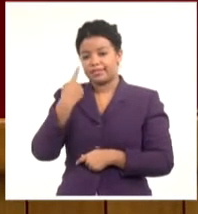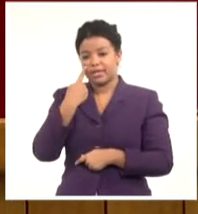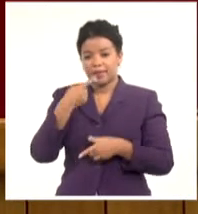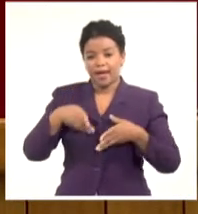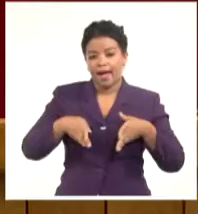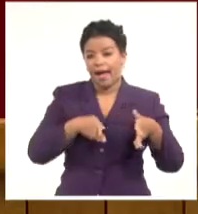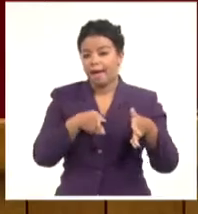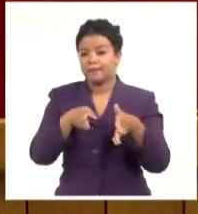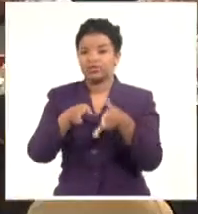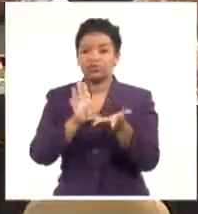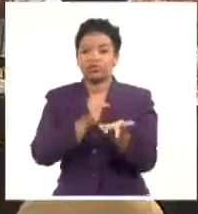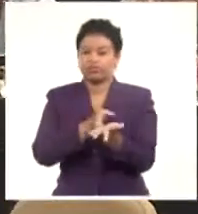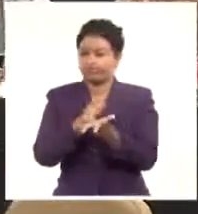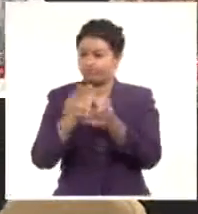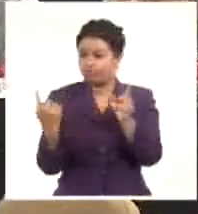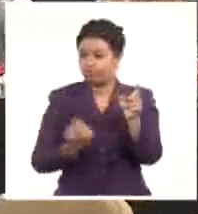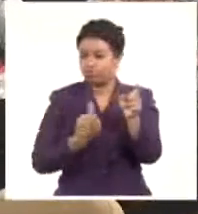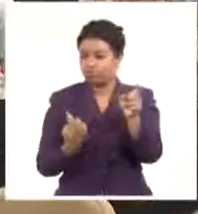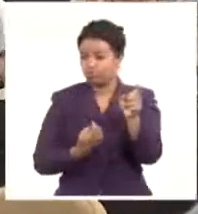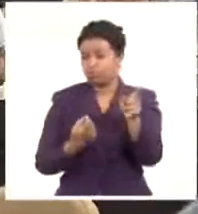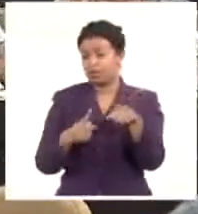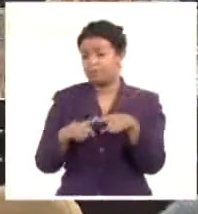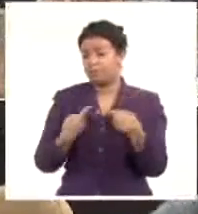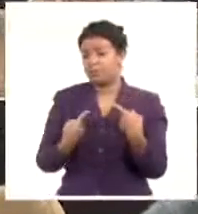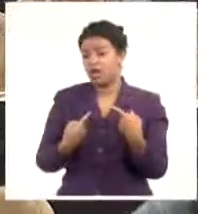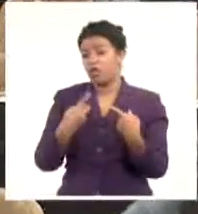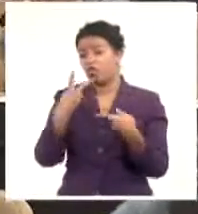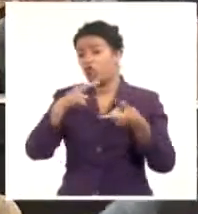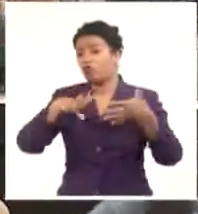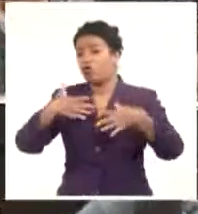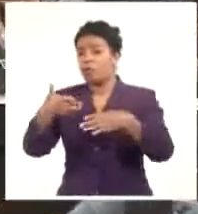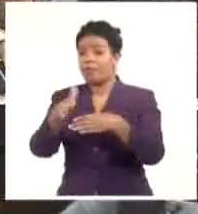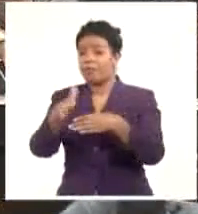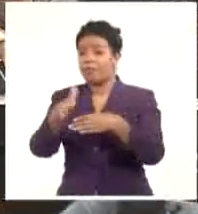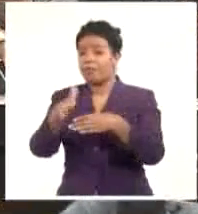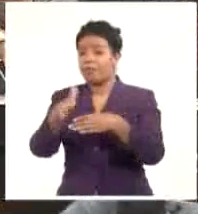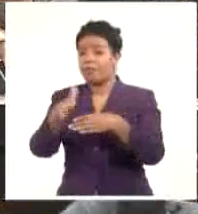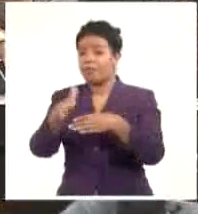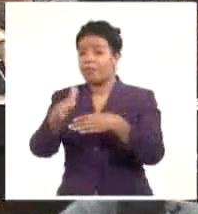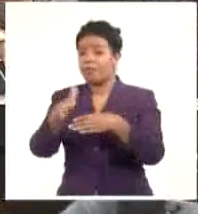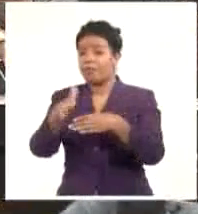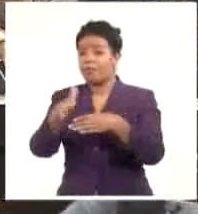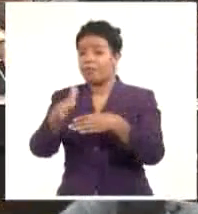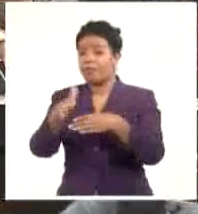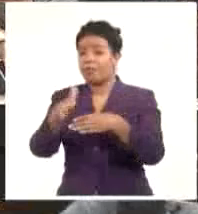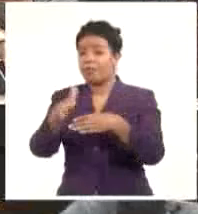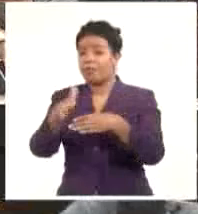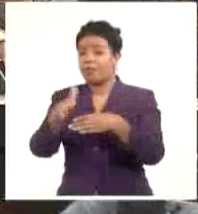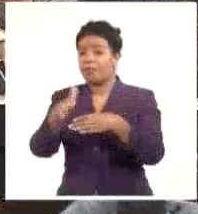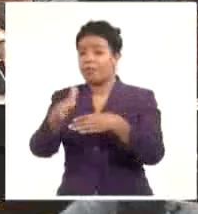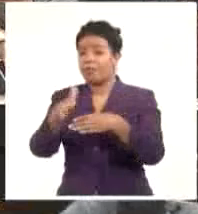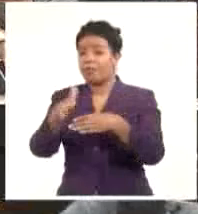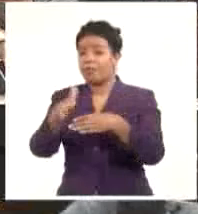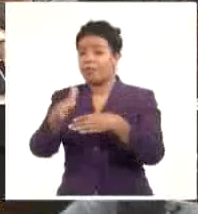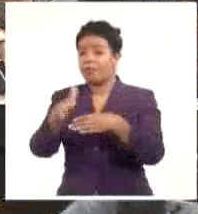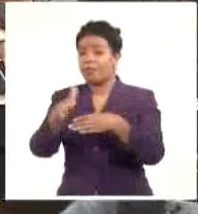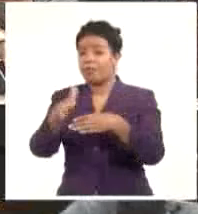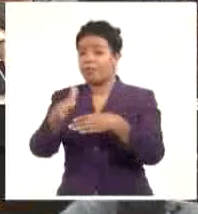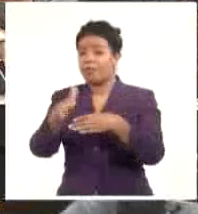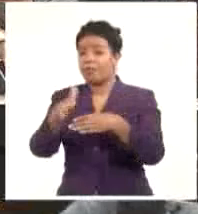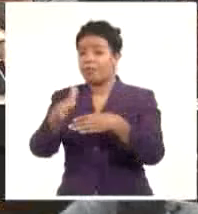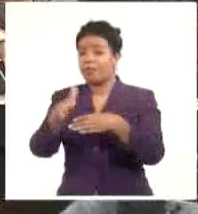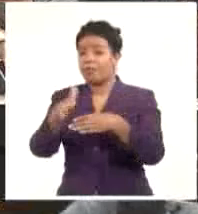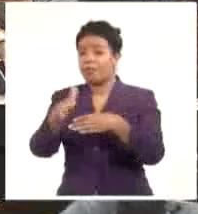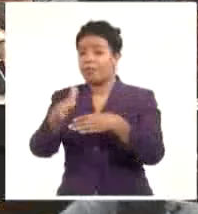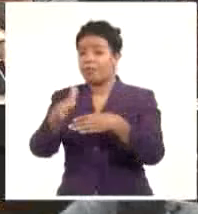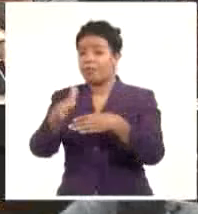esta nueva realidad donde conviven dos mundos, el físico y el digital, o dicho de otra manera, el real